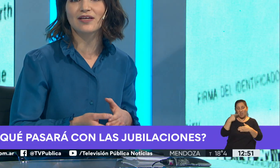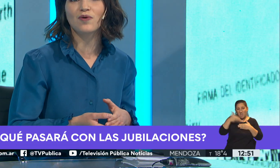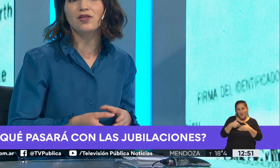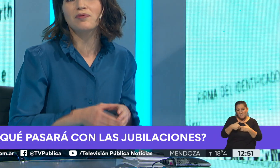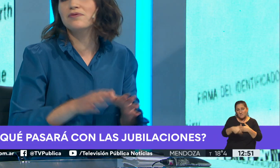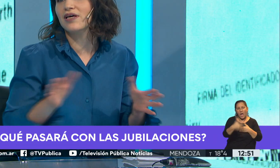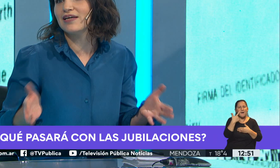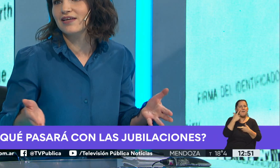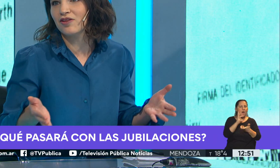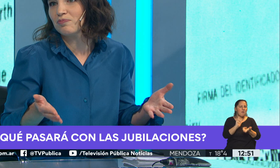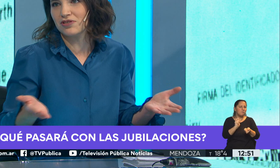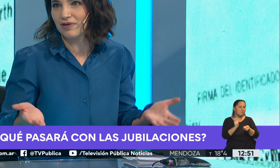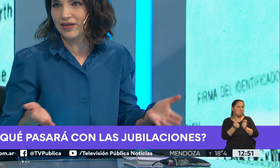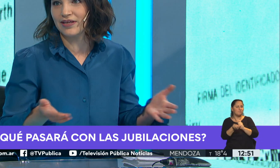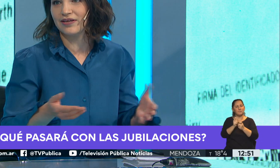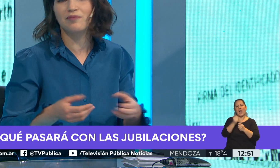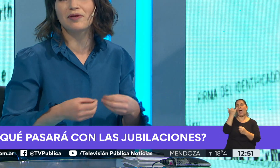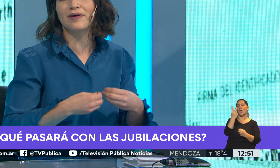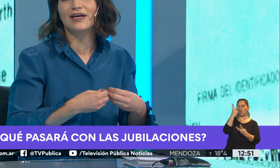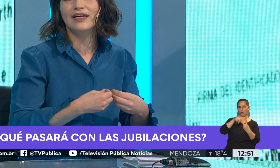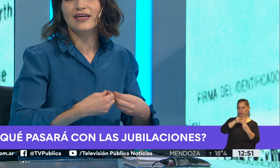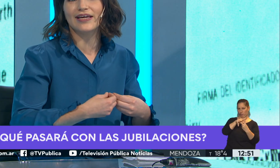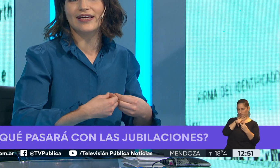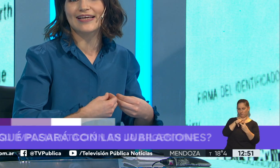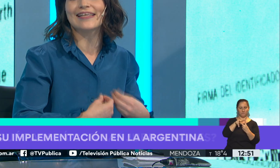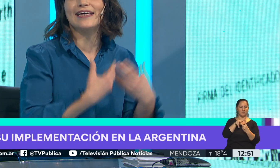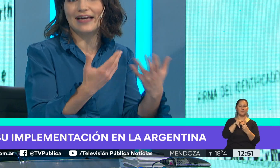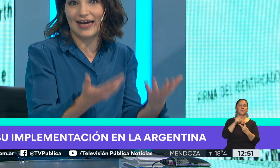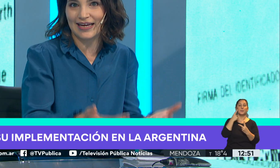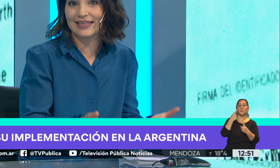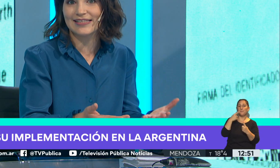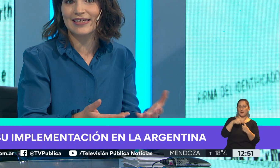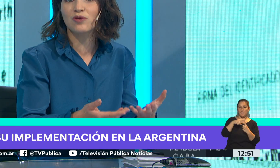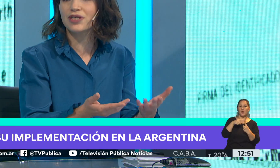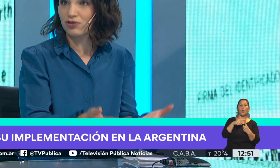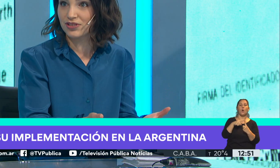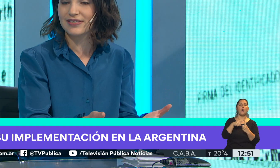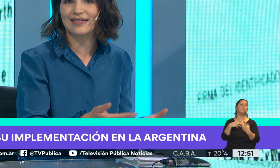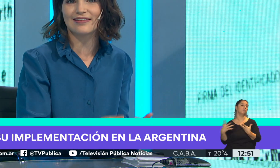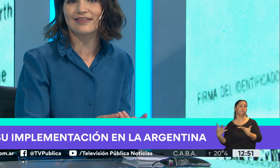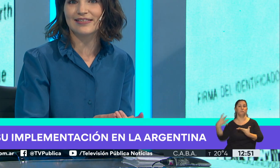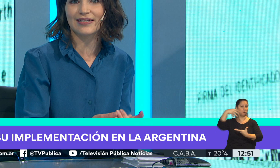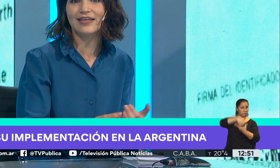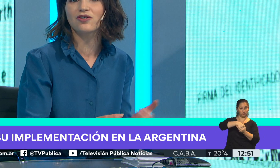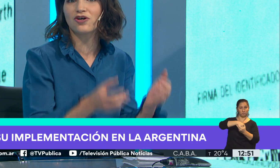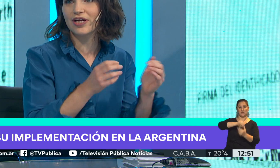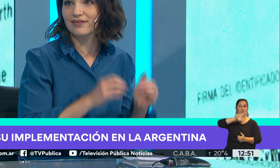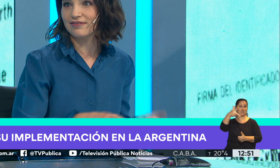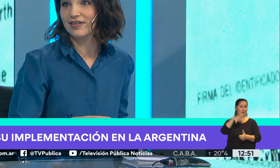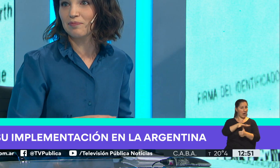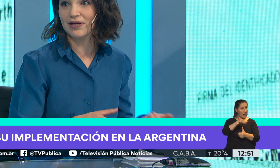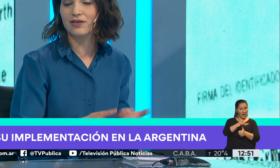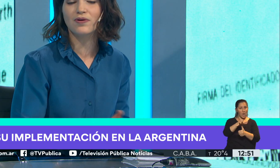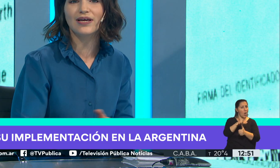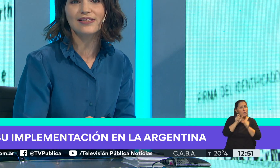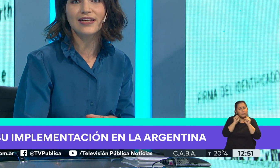se van adecuando. Podemos adelantar dos posibilidades, ¿no? En primera, que se agrande, que se incluya entonces este tercer género con